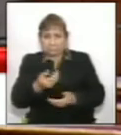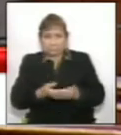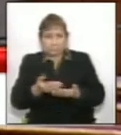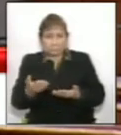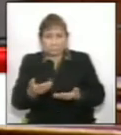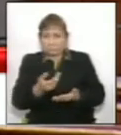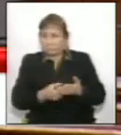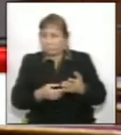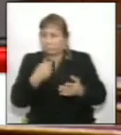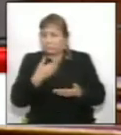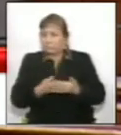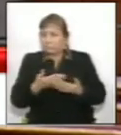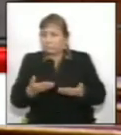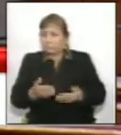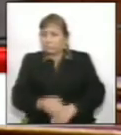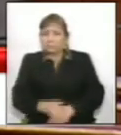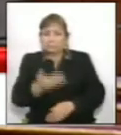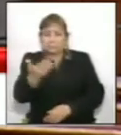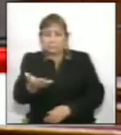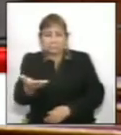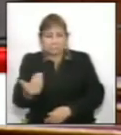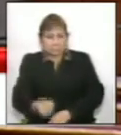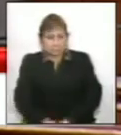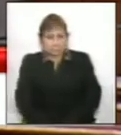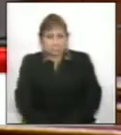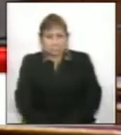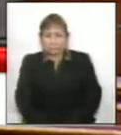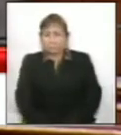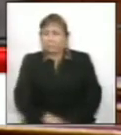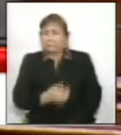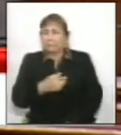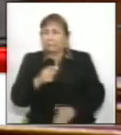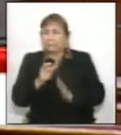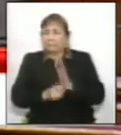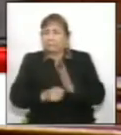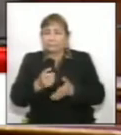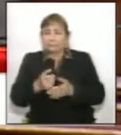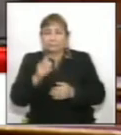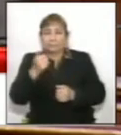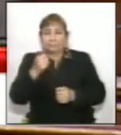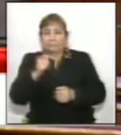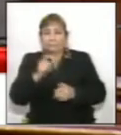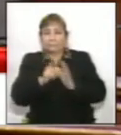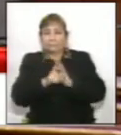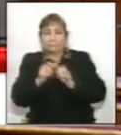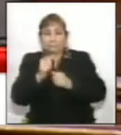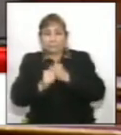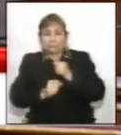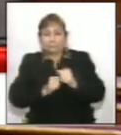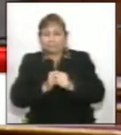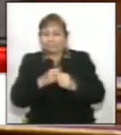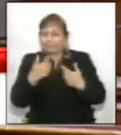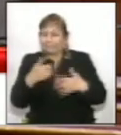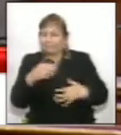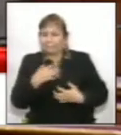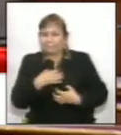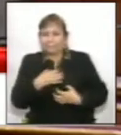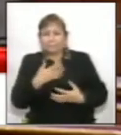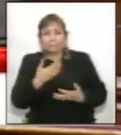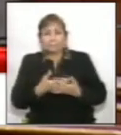de cierto tiempo y extender la mano para cobrar. El presupuesto en los últimos 10 años se ha reducido en forma dramática. Los